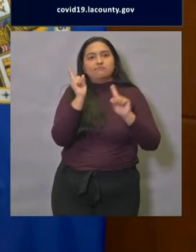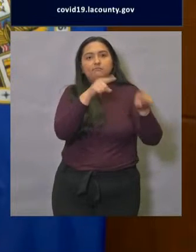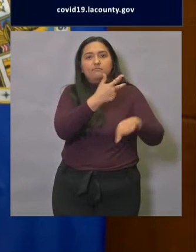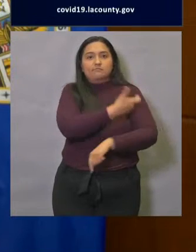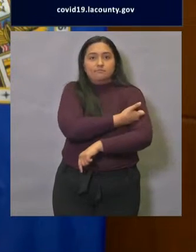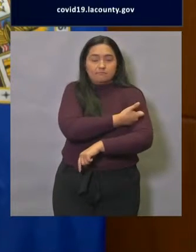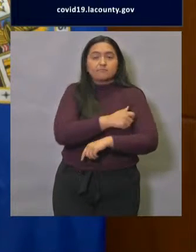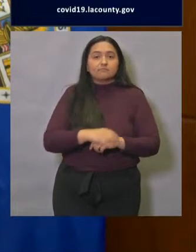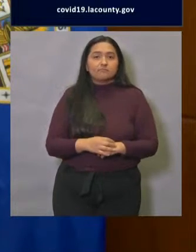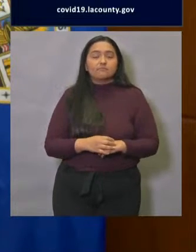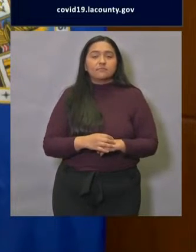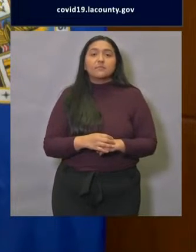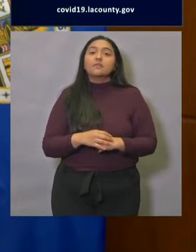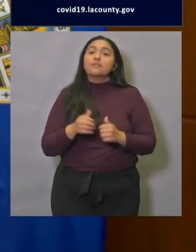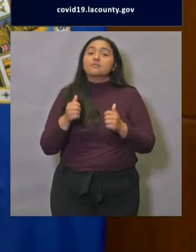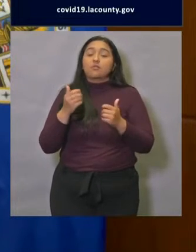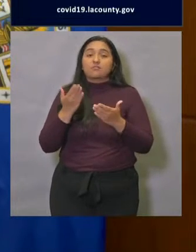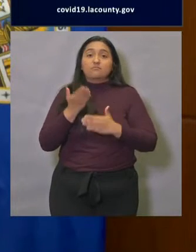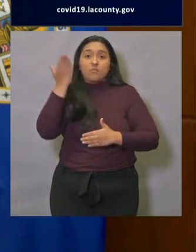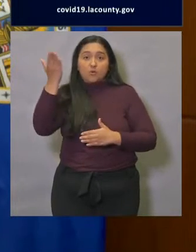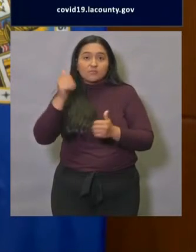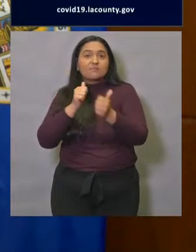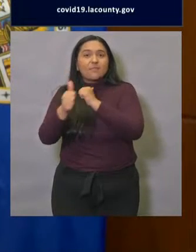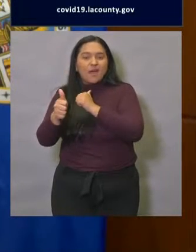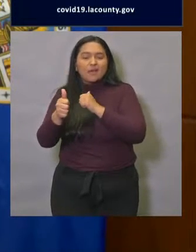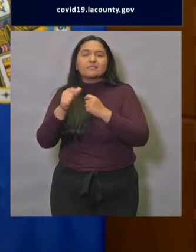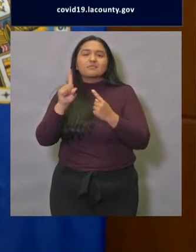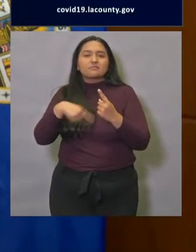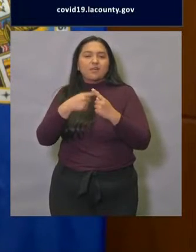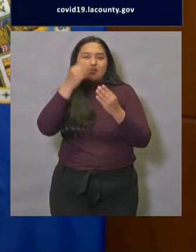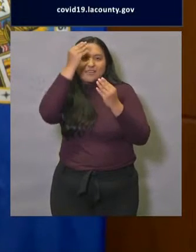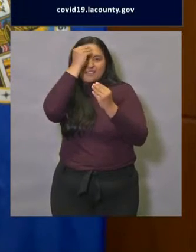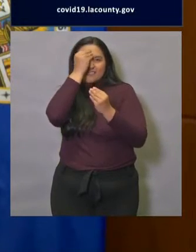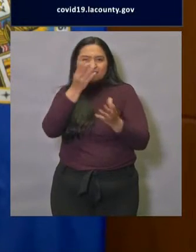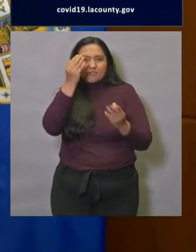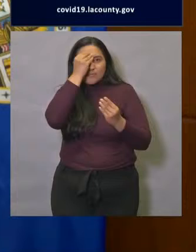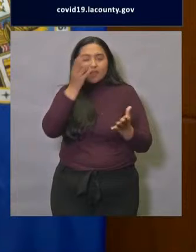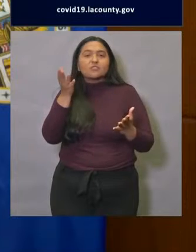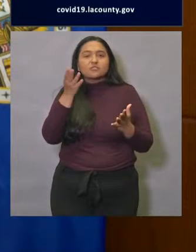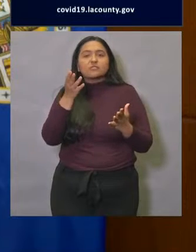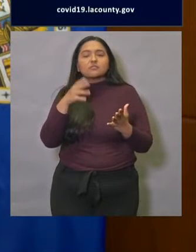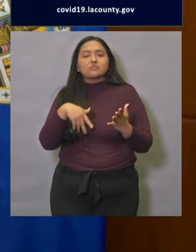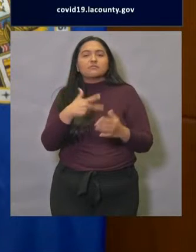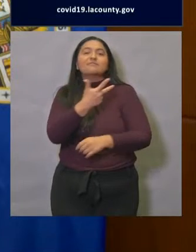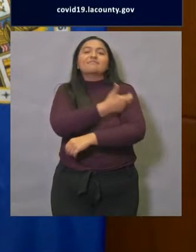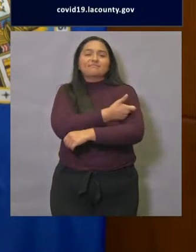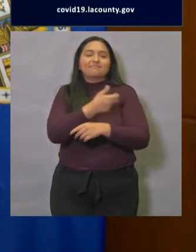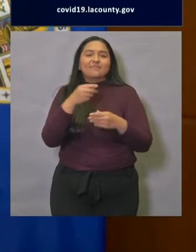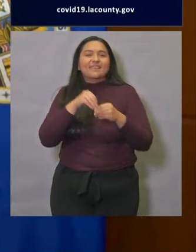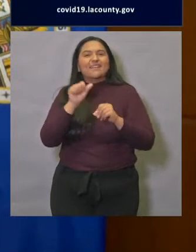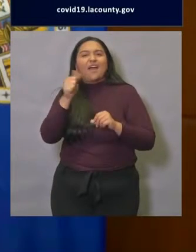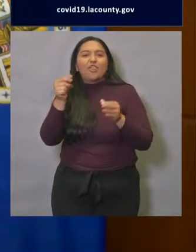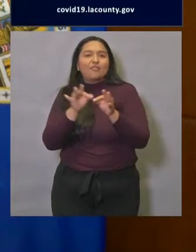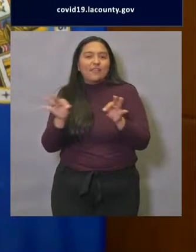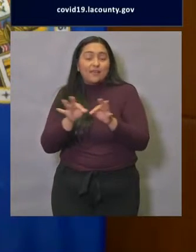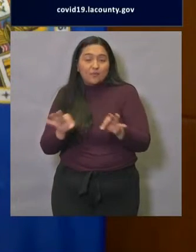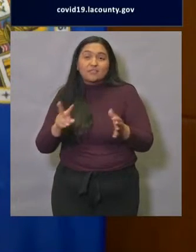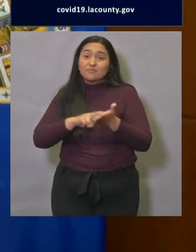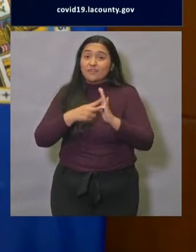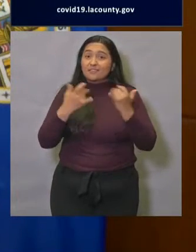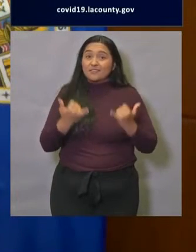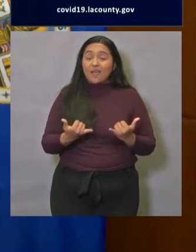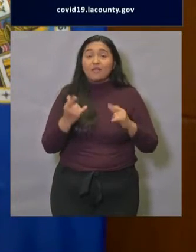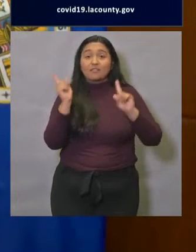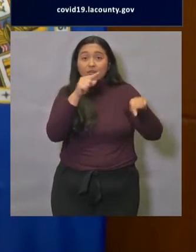pasaron una moción de expandir acceso a información en otros idiomas. Ahora tenemos servicios de